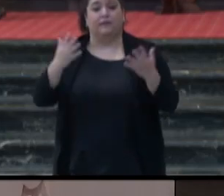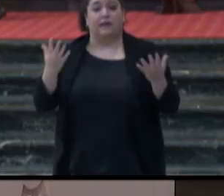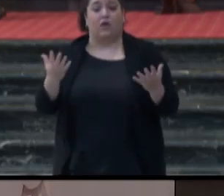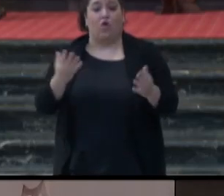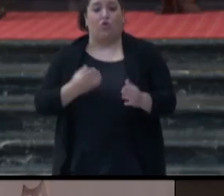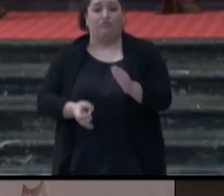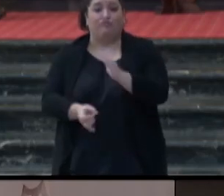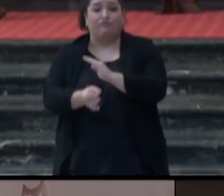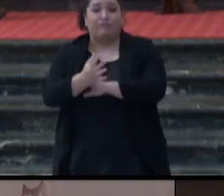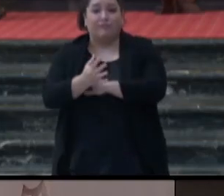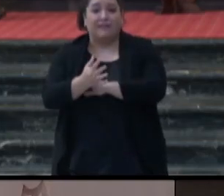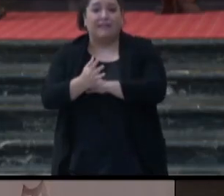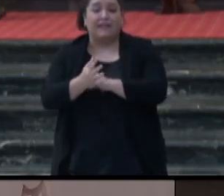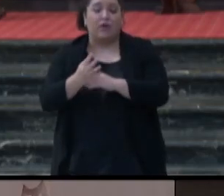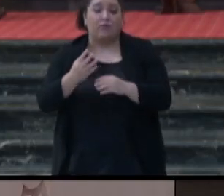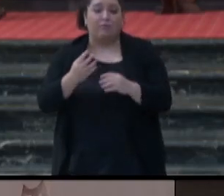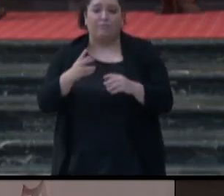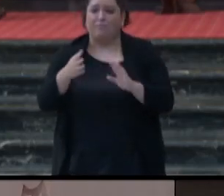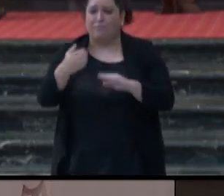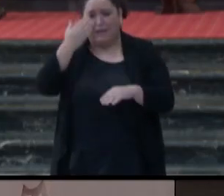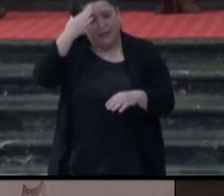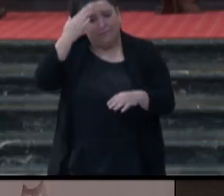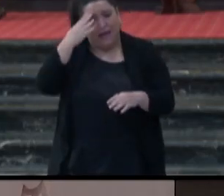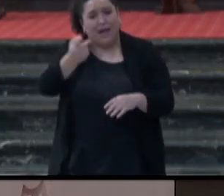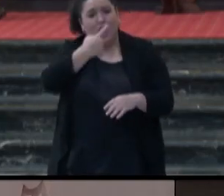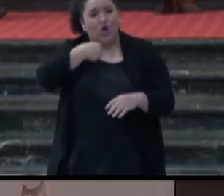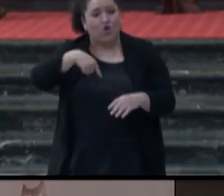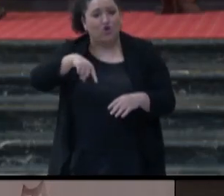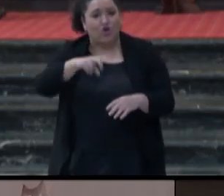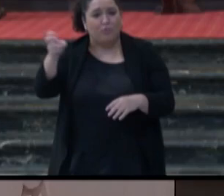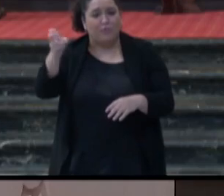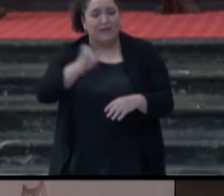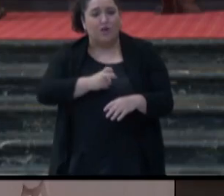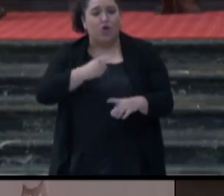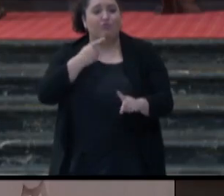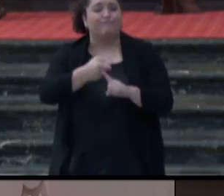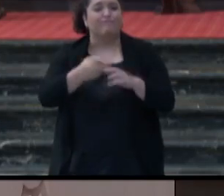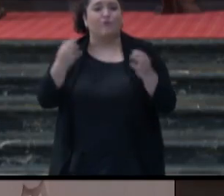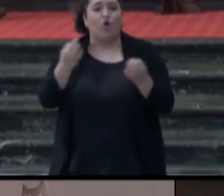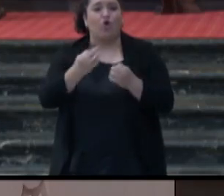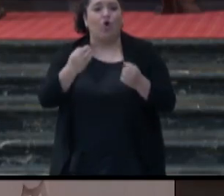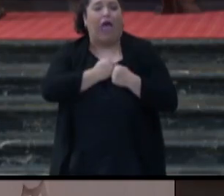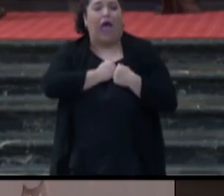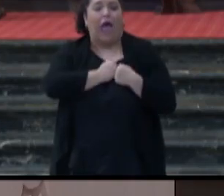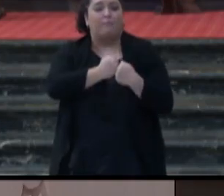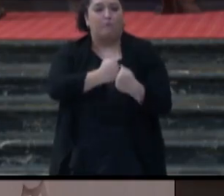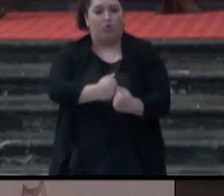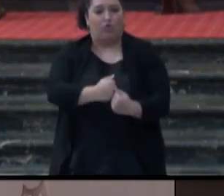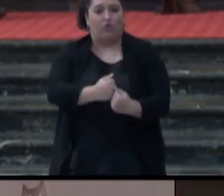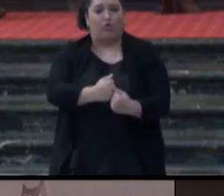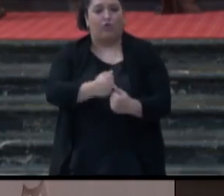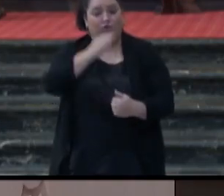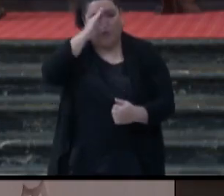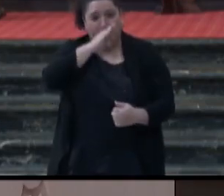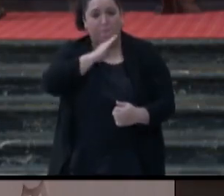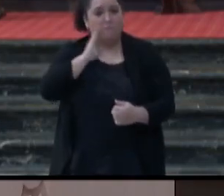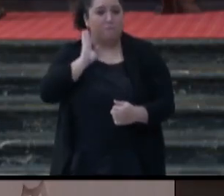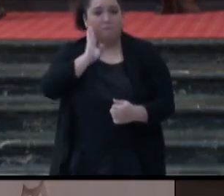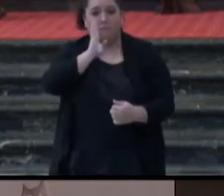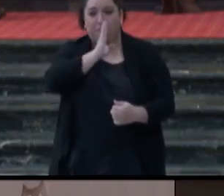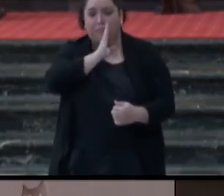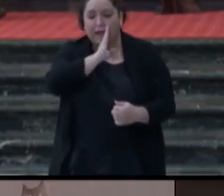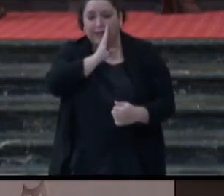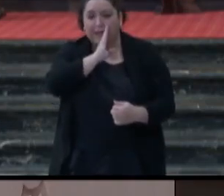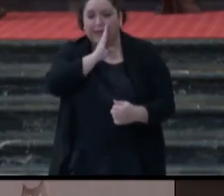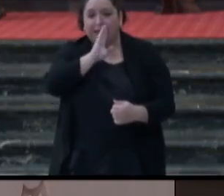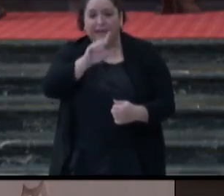está el ser amado hemos venido a este mundo como fruto del amor de nuestros padres que después